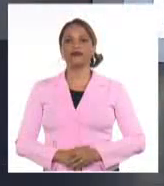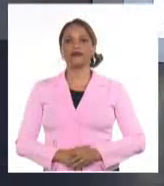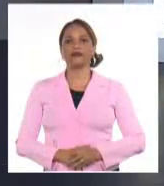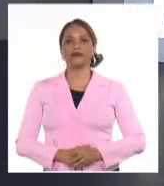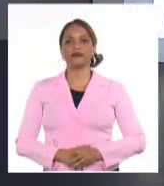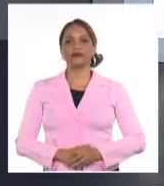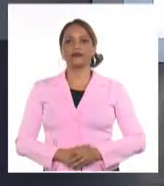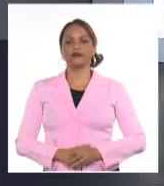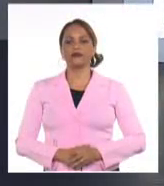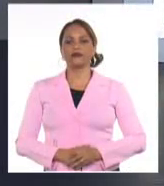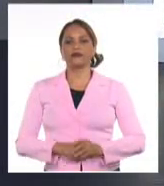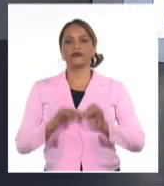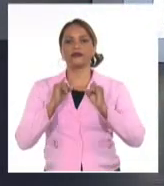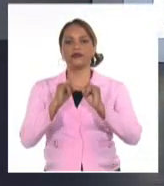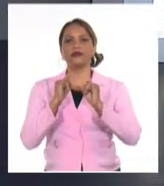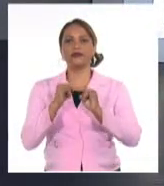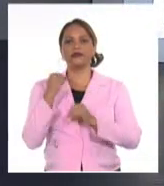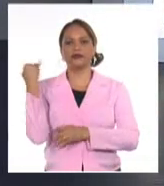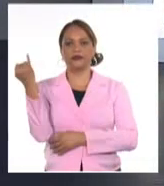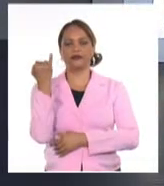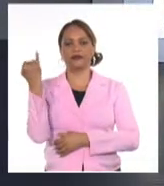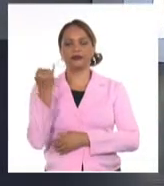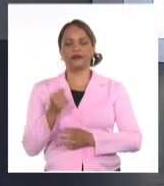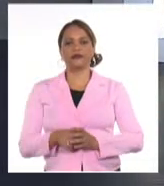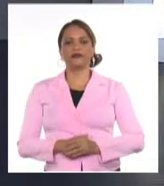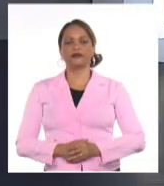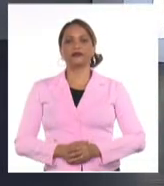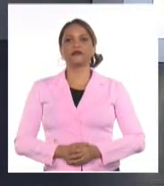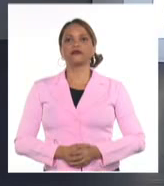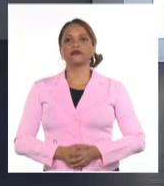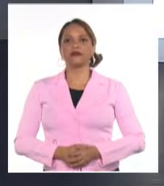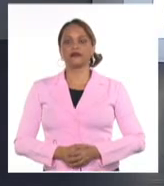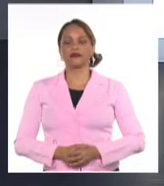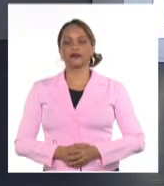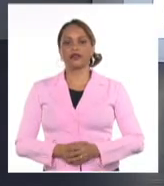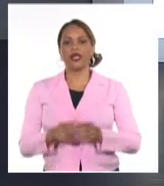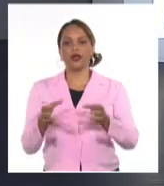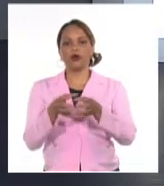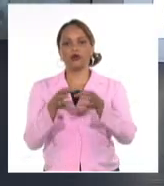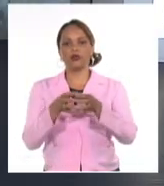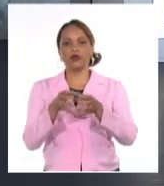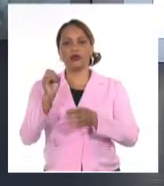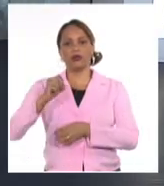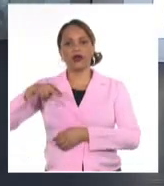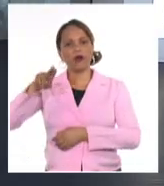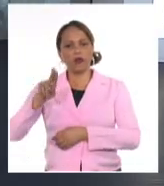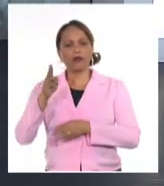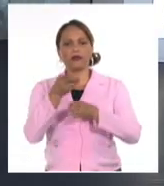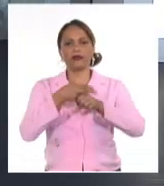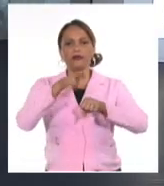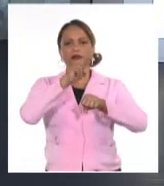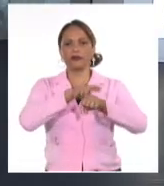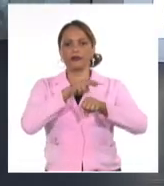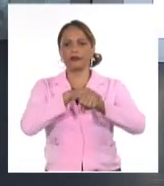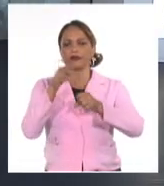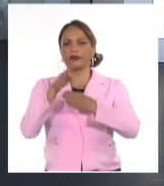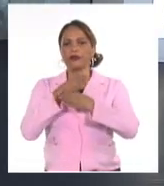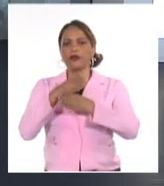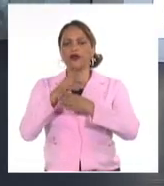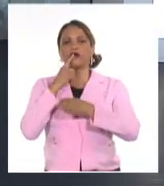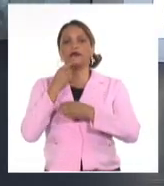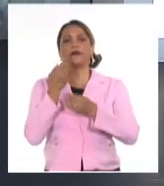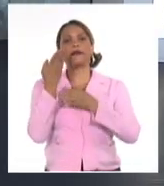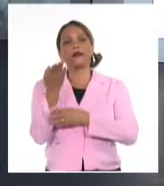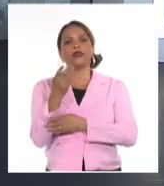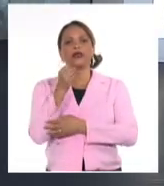Veamos qué sucede más allá de la frontera cubana. Durante la próxima reunión del Consejo de Seguridad de la ONU, una representación de países árabes pedirá un alto el fuego en